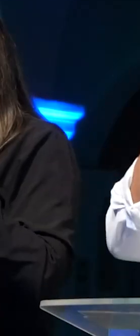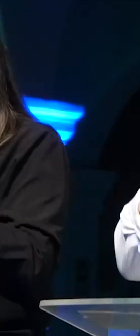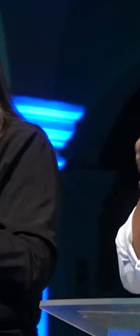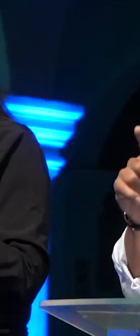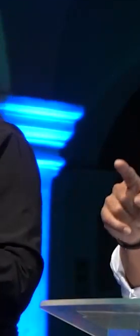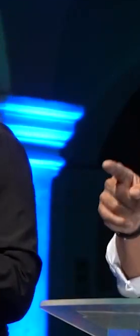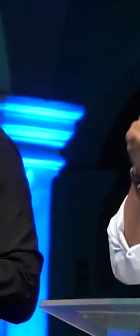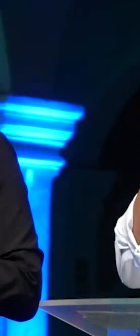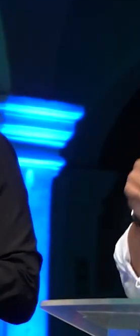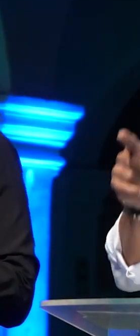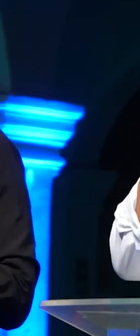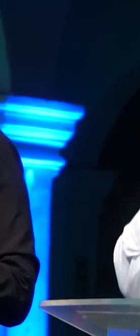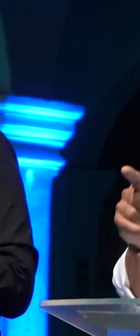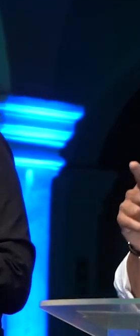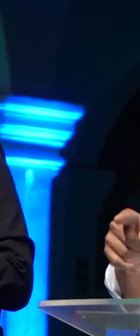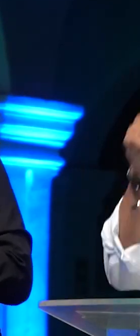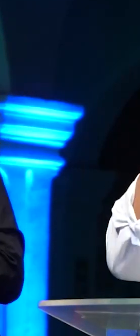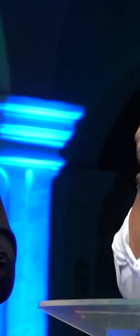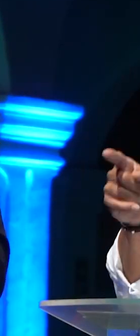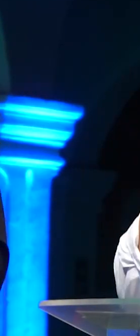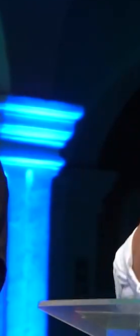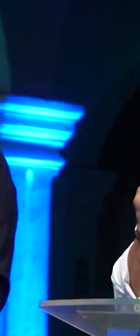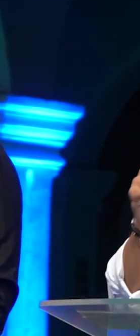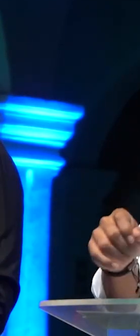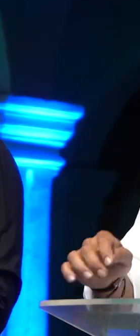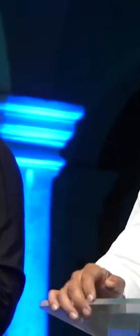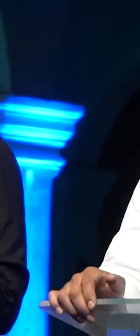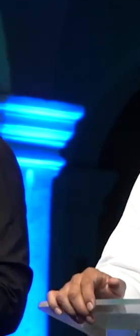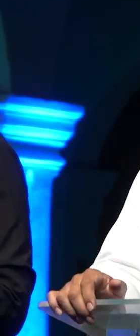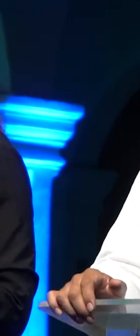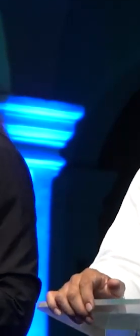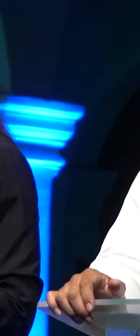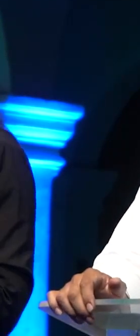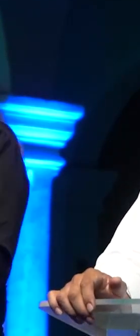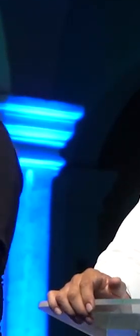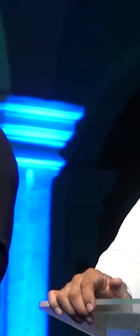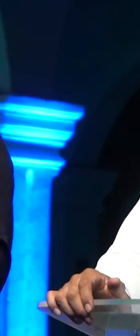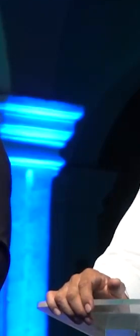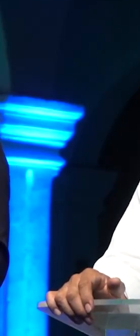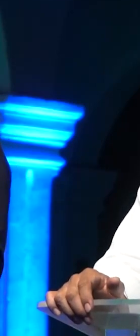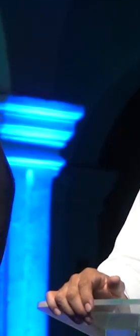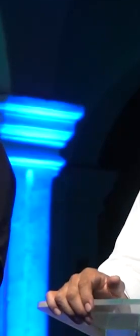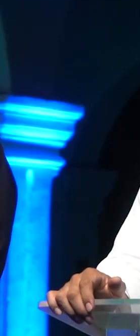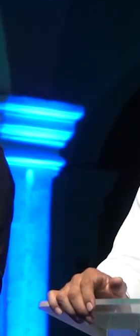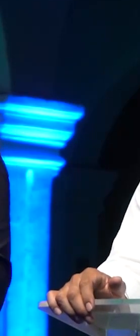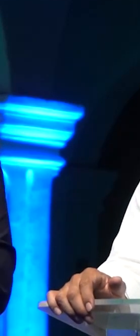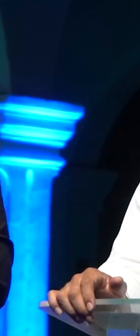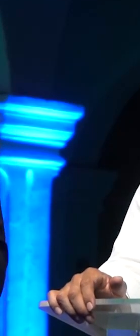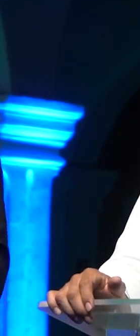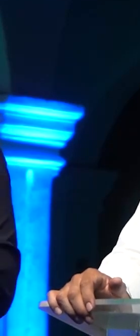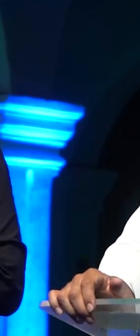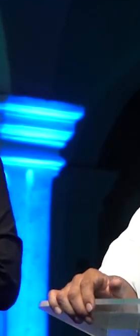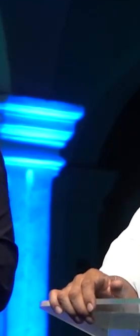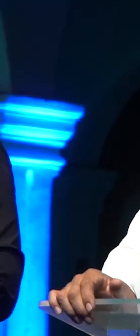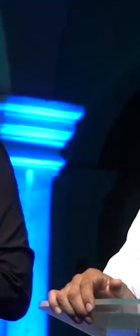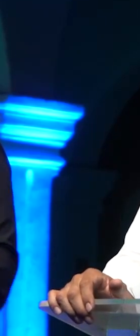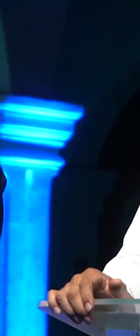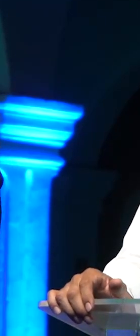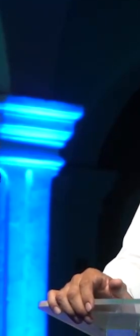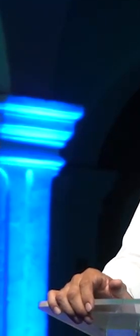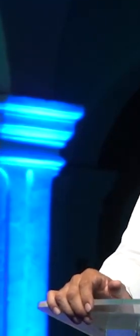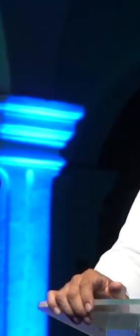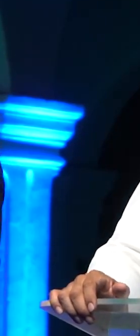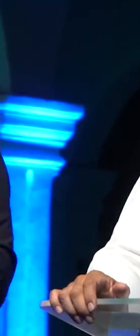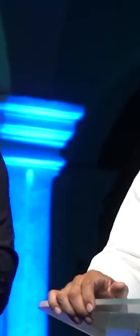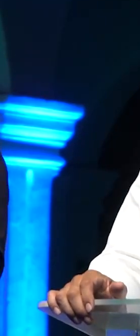acreditada. Y un egresado de colegio privado tiene 3 veces menos probabilidad. Aquí no se salva nadie, no se equivoquen, ni público ni